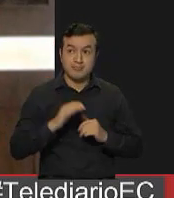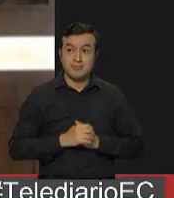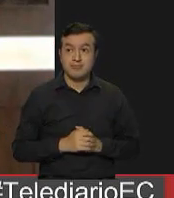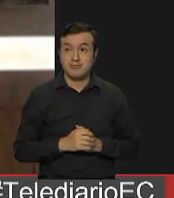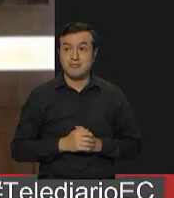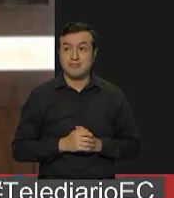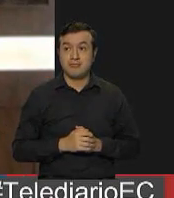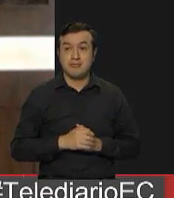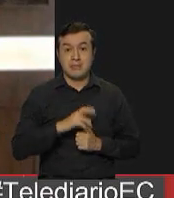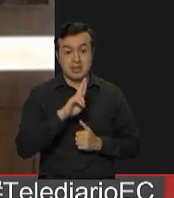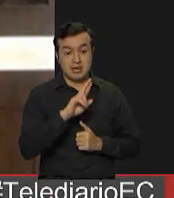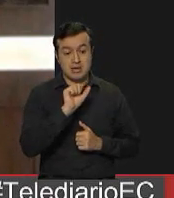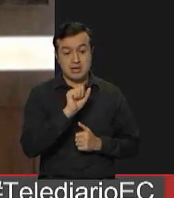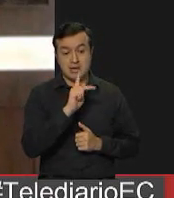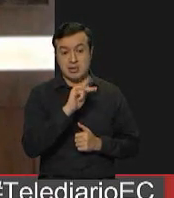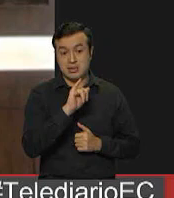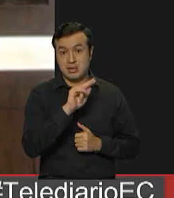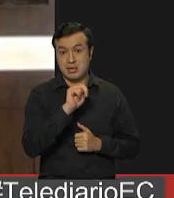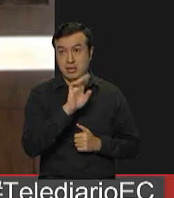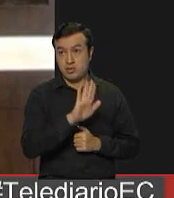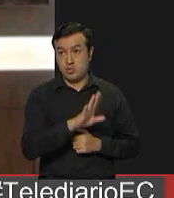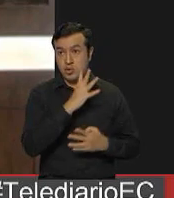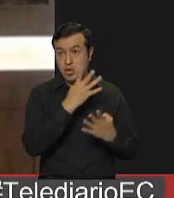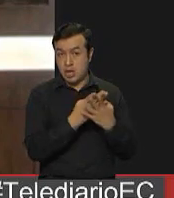Rasquiña estaba en la cárcel por